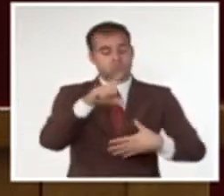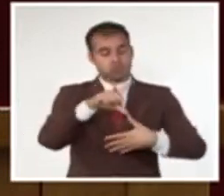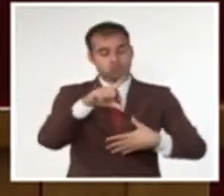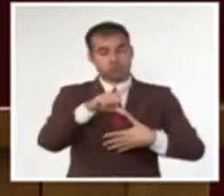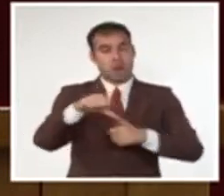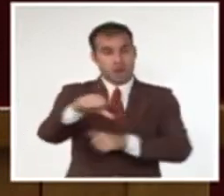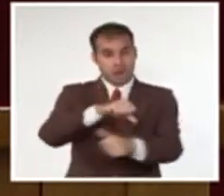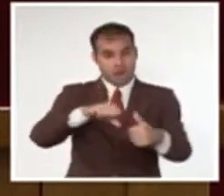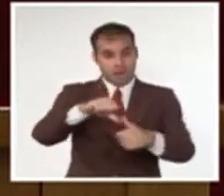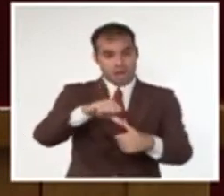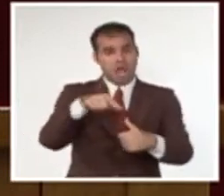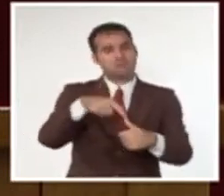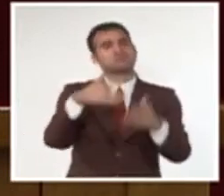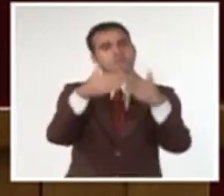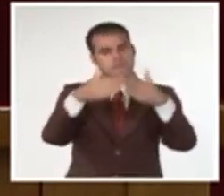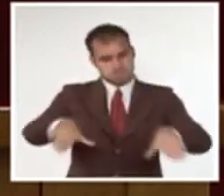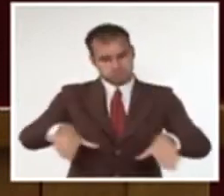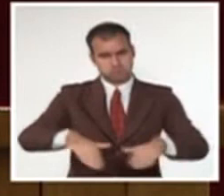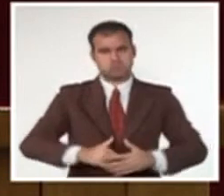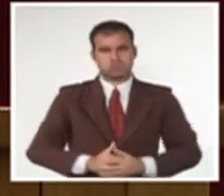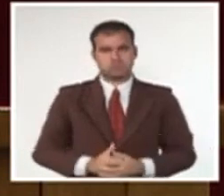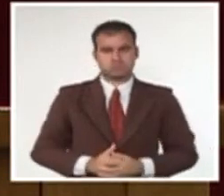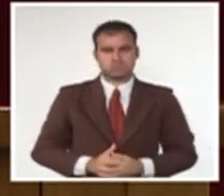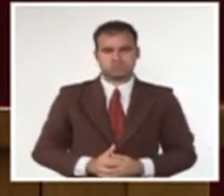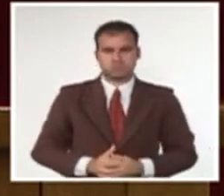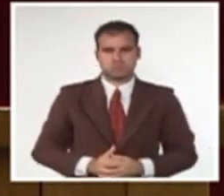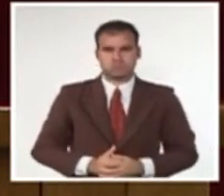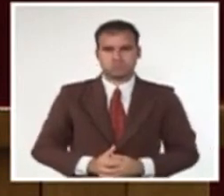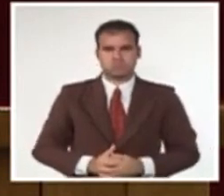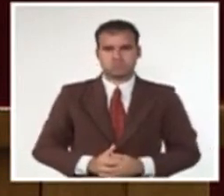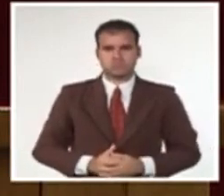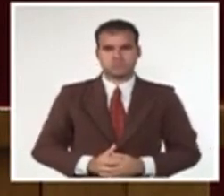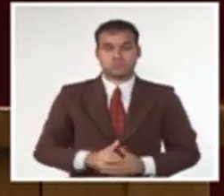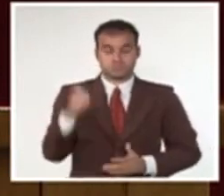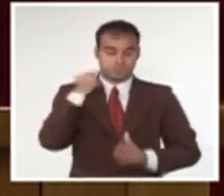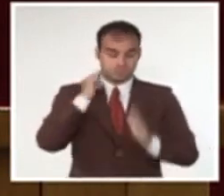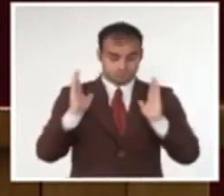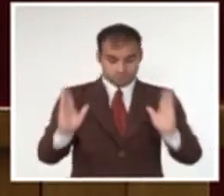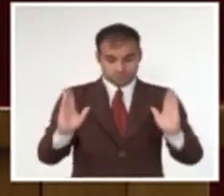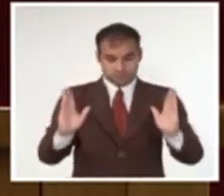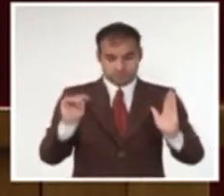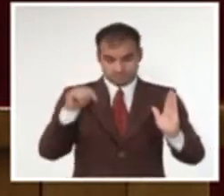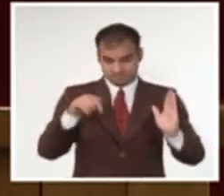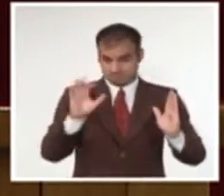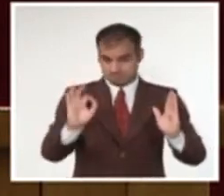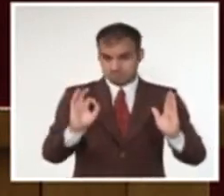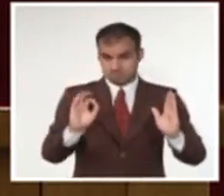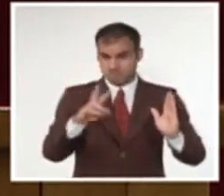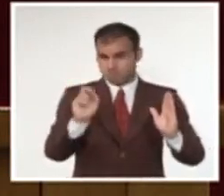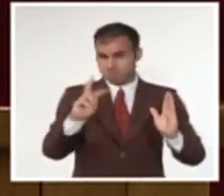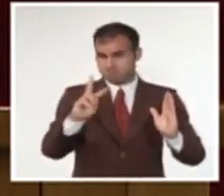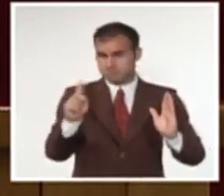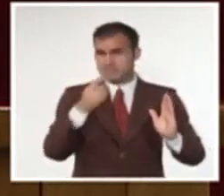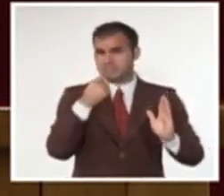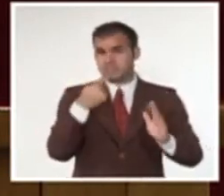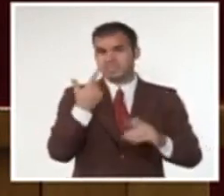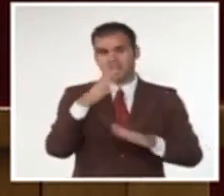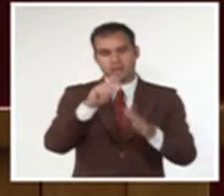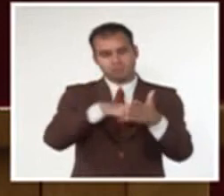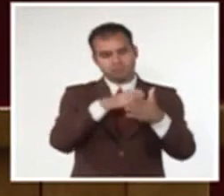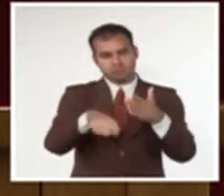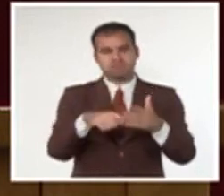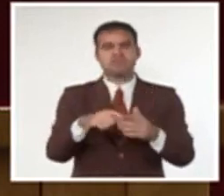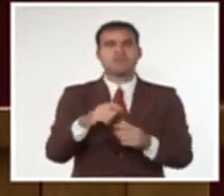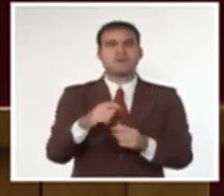Caribe como zona de paz. En el transcurso de este año, los procesos electorales en Perú,